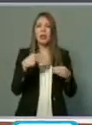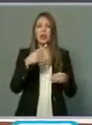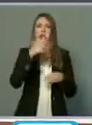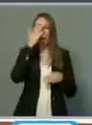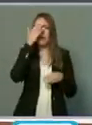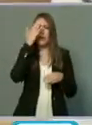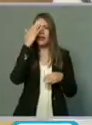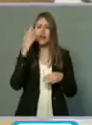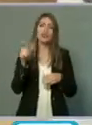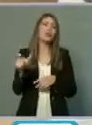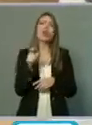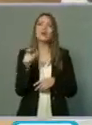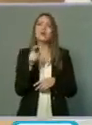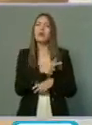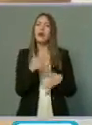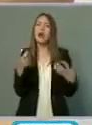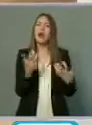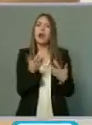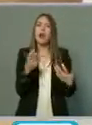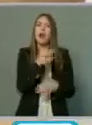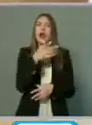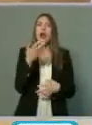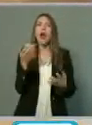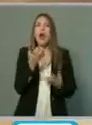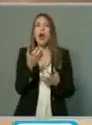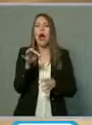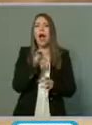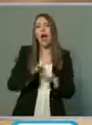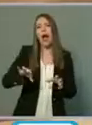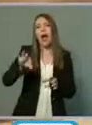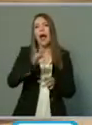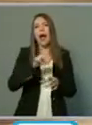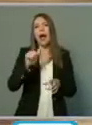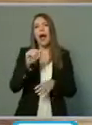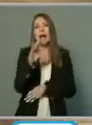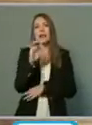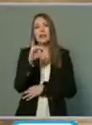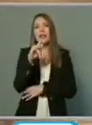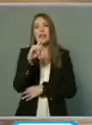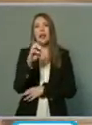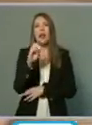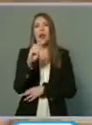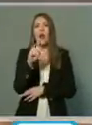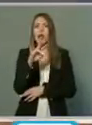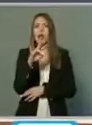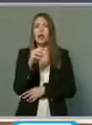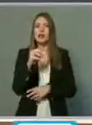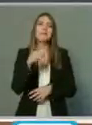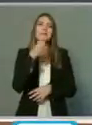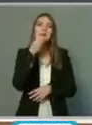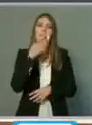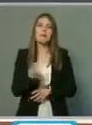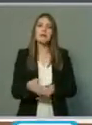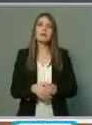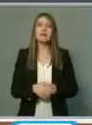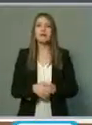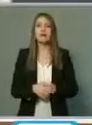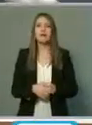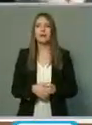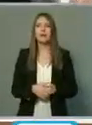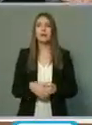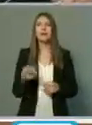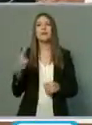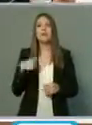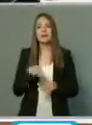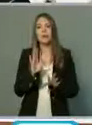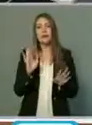virgen aquí en México, ¿Cómo de crees? los olivos de su casa. Prensan, Así prensan. que, Exactamente. en frío y todo el show. Así que, bueno. Hay que ¿Ya